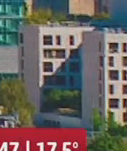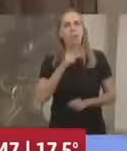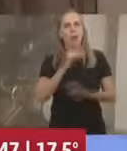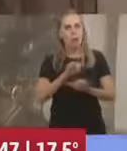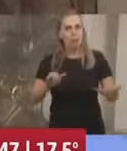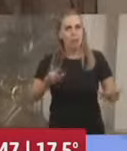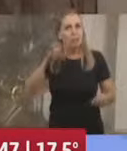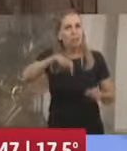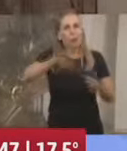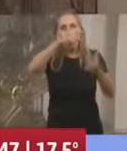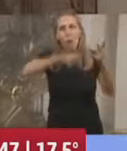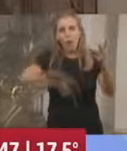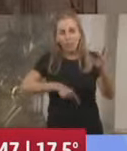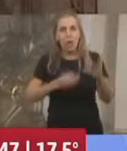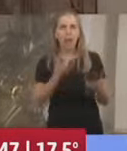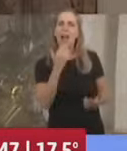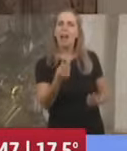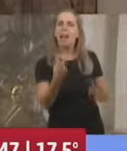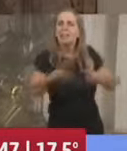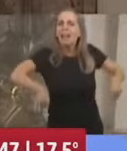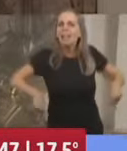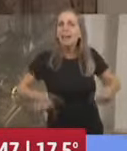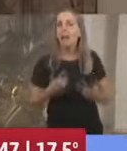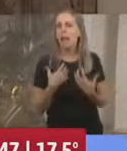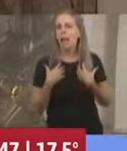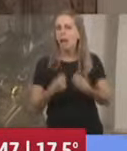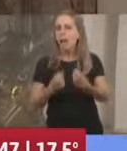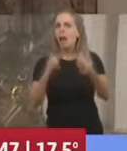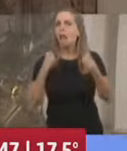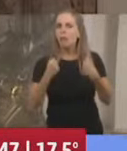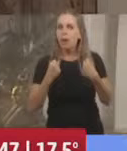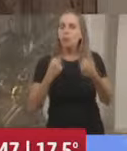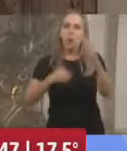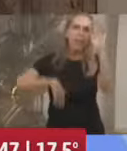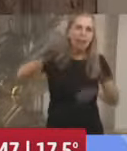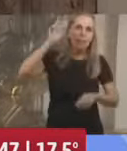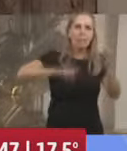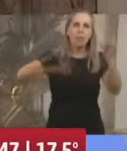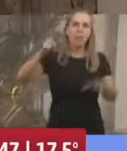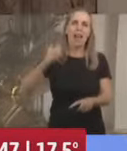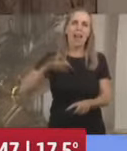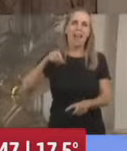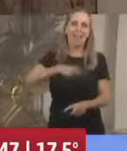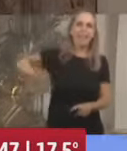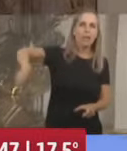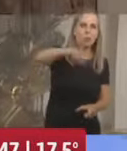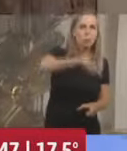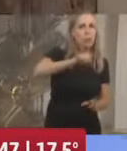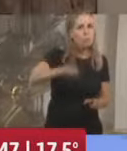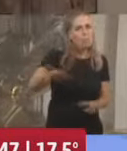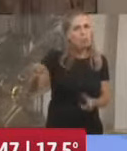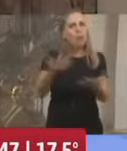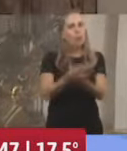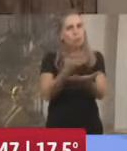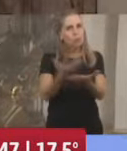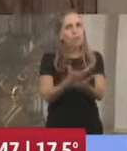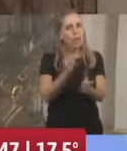olvidarme ningún distrito. Lo quieren llevar a las 24 provincias, claro. Es cierto. El punto que me marcan desde el